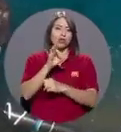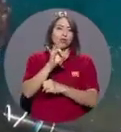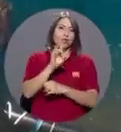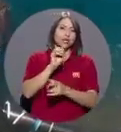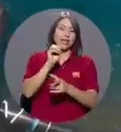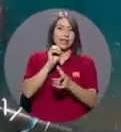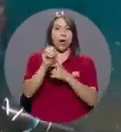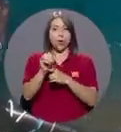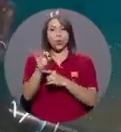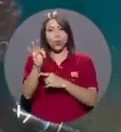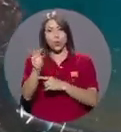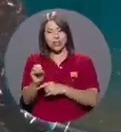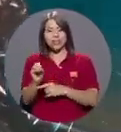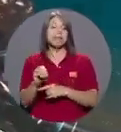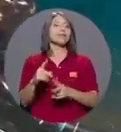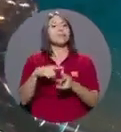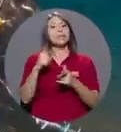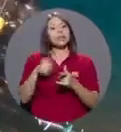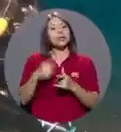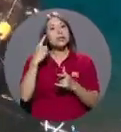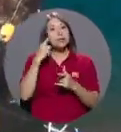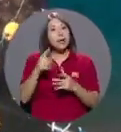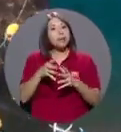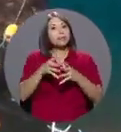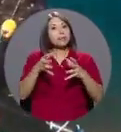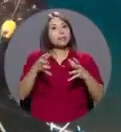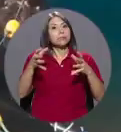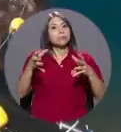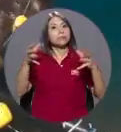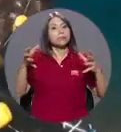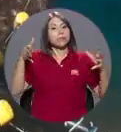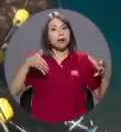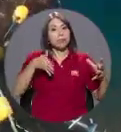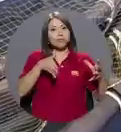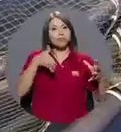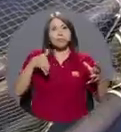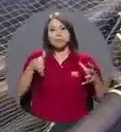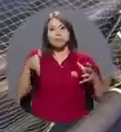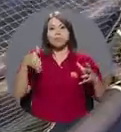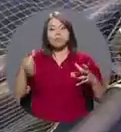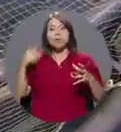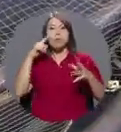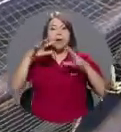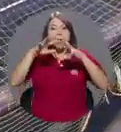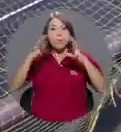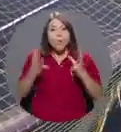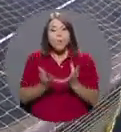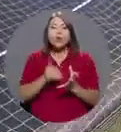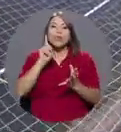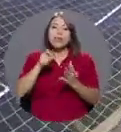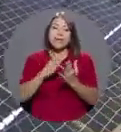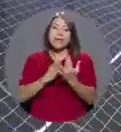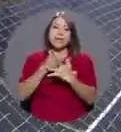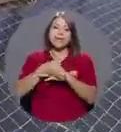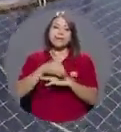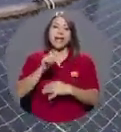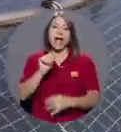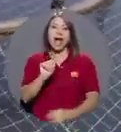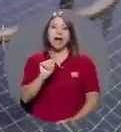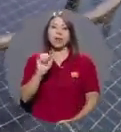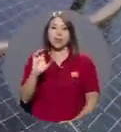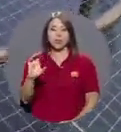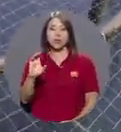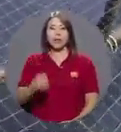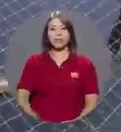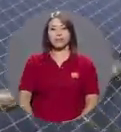años 80, 90. Entonces, para incrementar la producción de pescado para el mundo, hay que ser por la